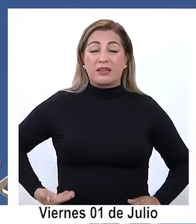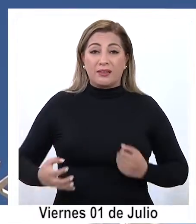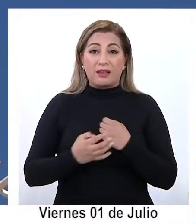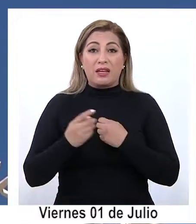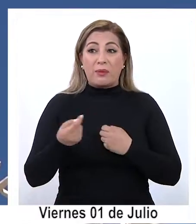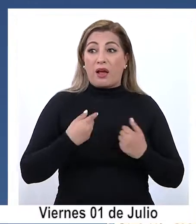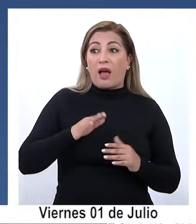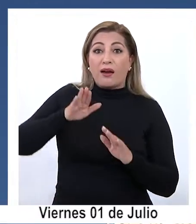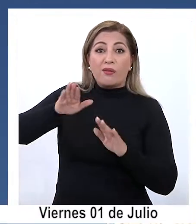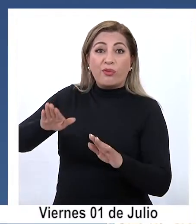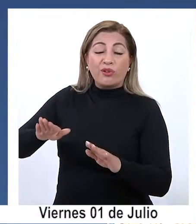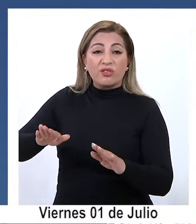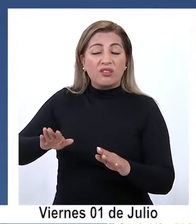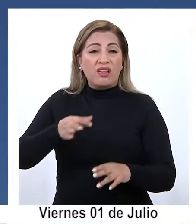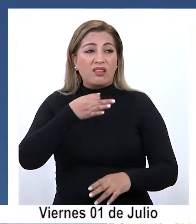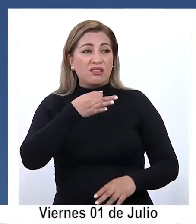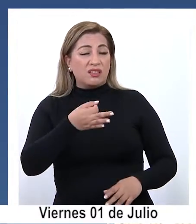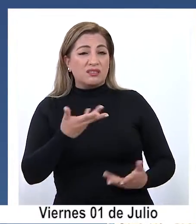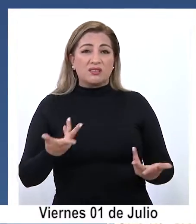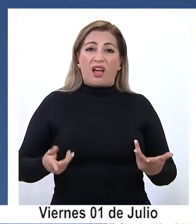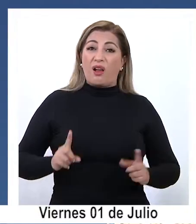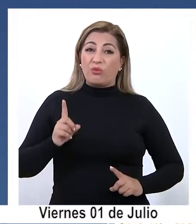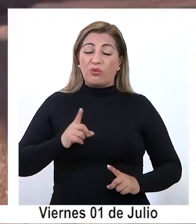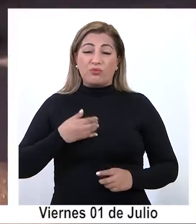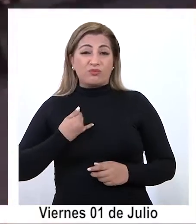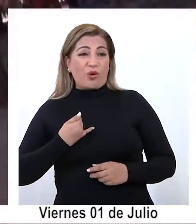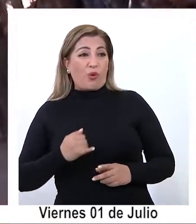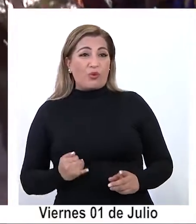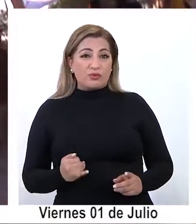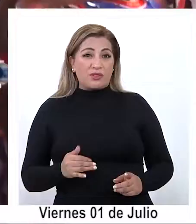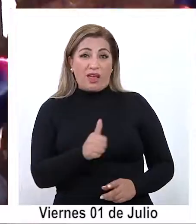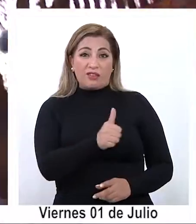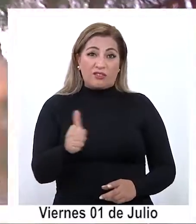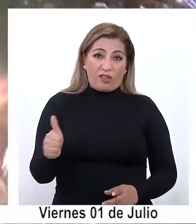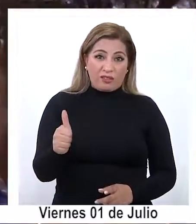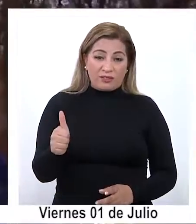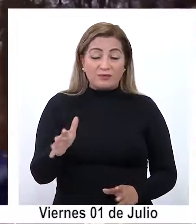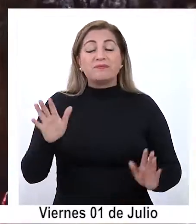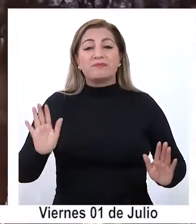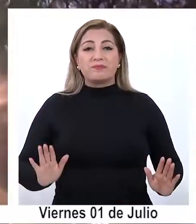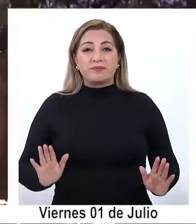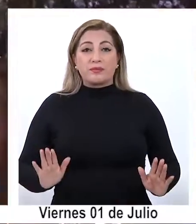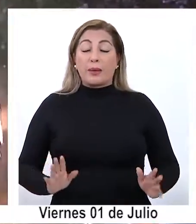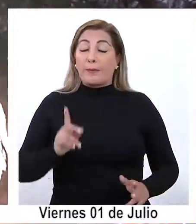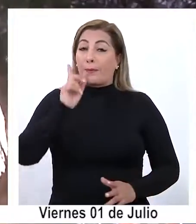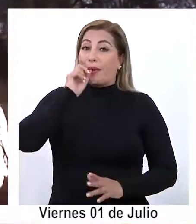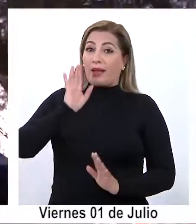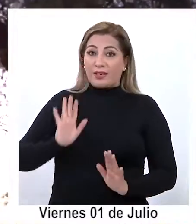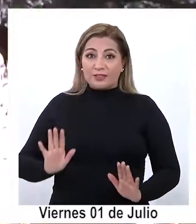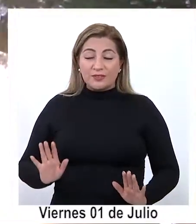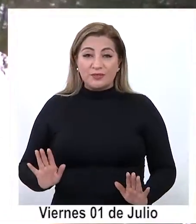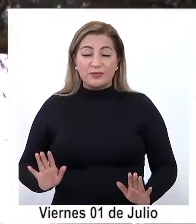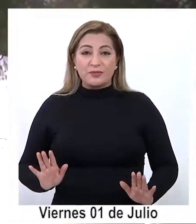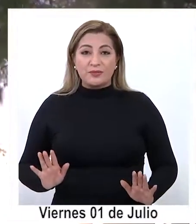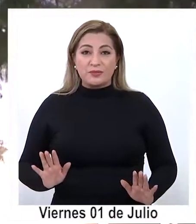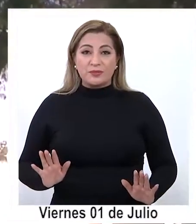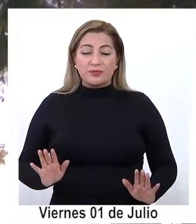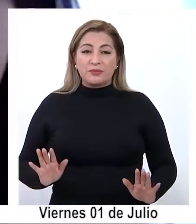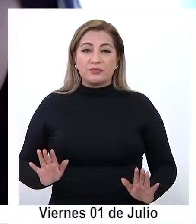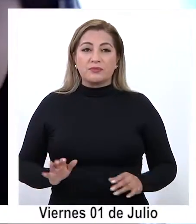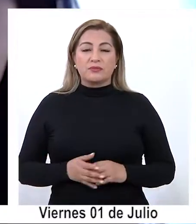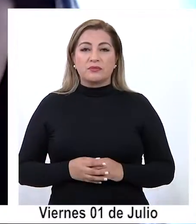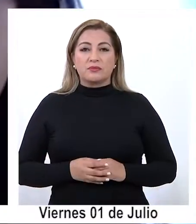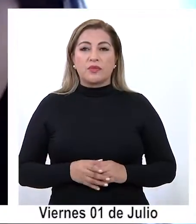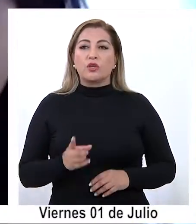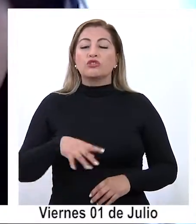Tarapacá no fue recibida con beneplácito por todos los sectores. Sin embargo, damos